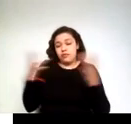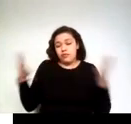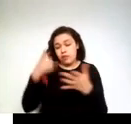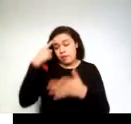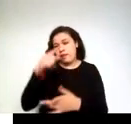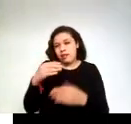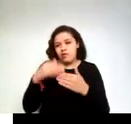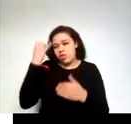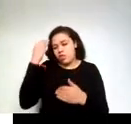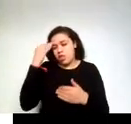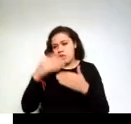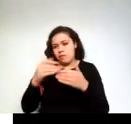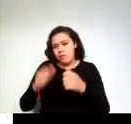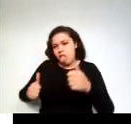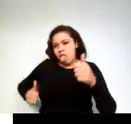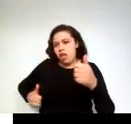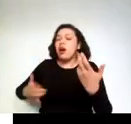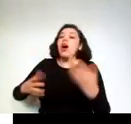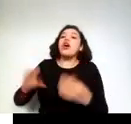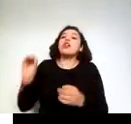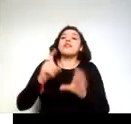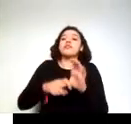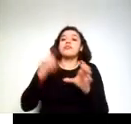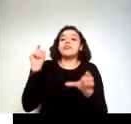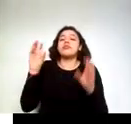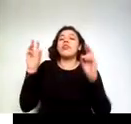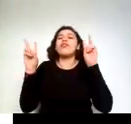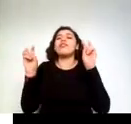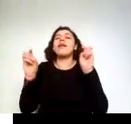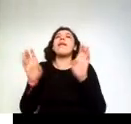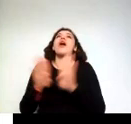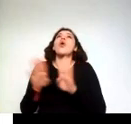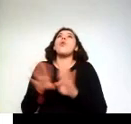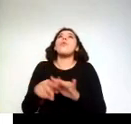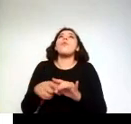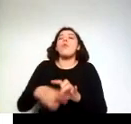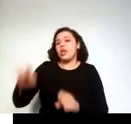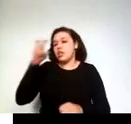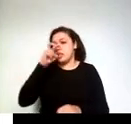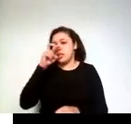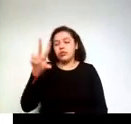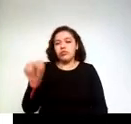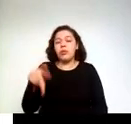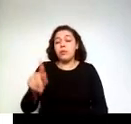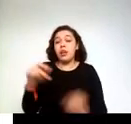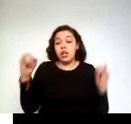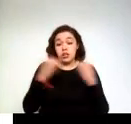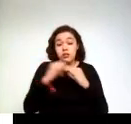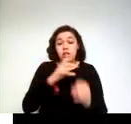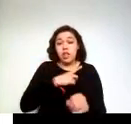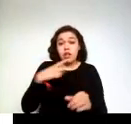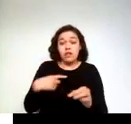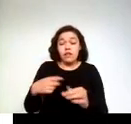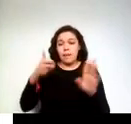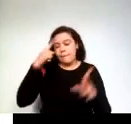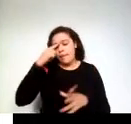empleados a que se desconecten, o a lo mejor no hemos visto que hagan un tema mucho más estricto, pero la institución sí tiene que cumplir con